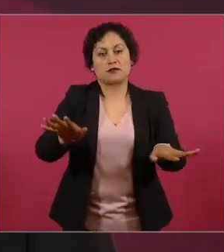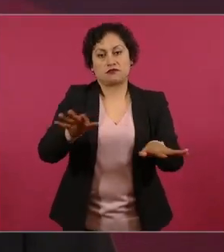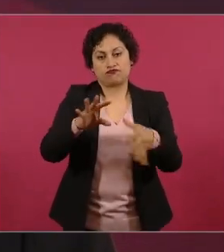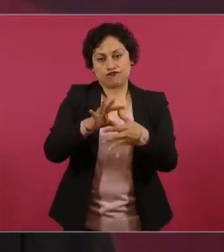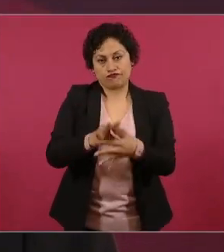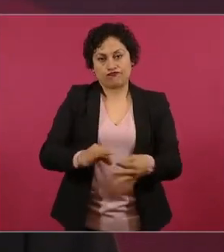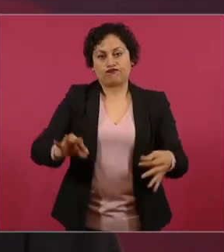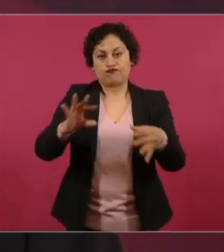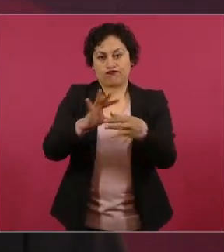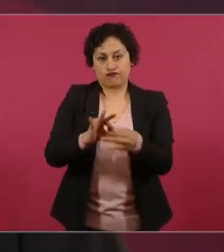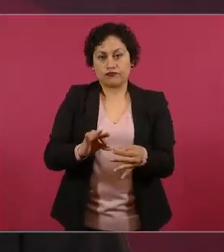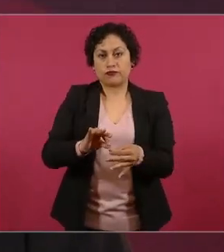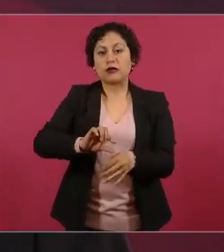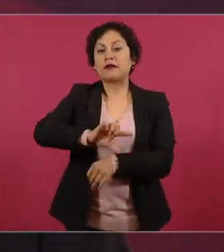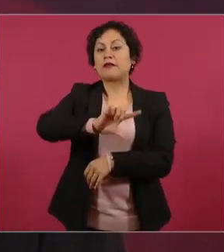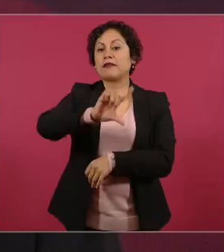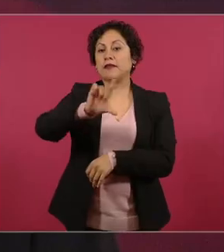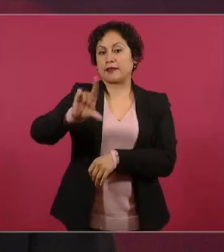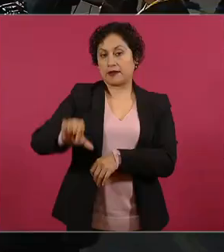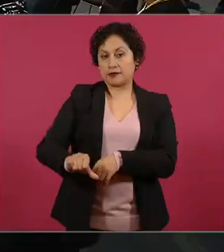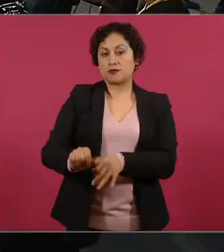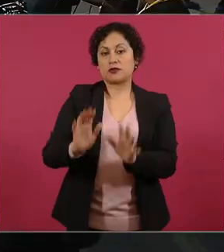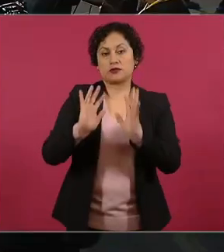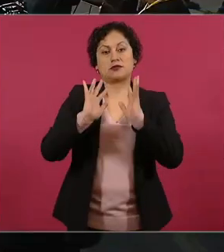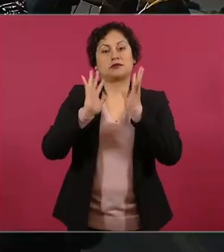proceder legalmente